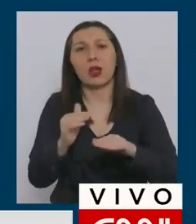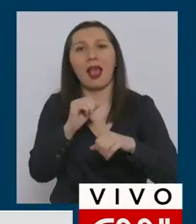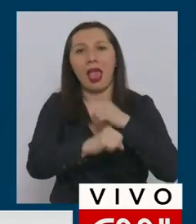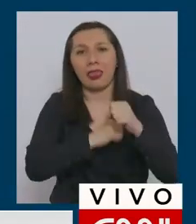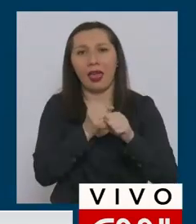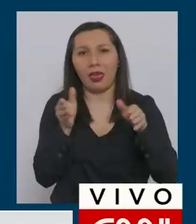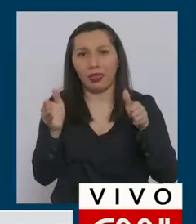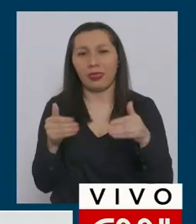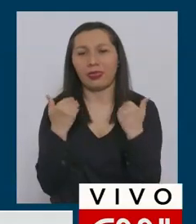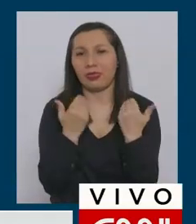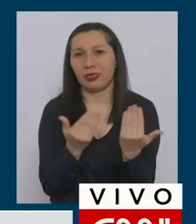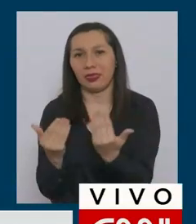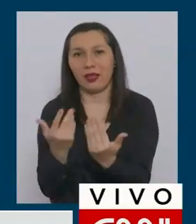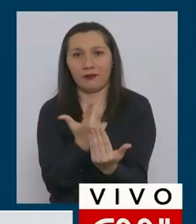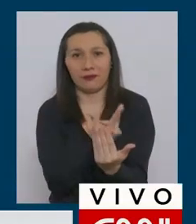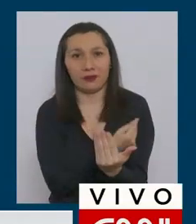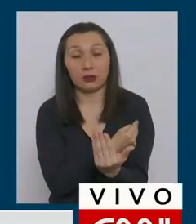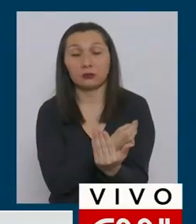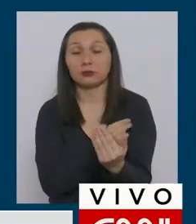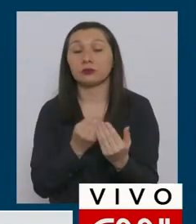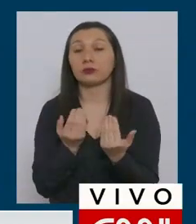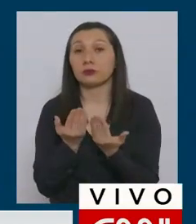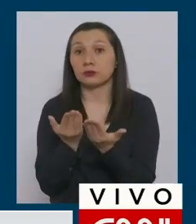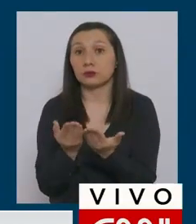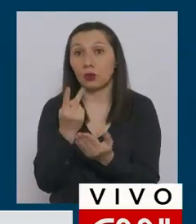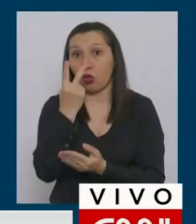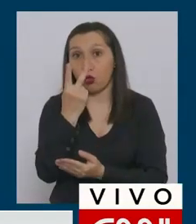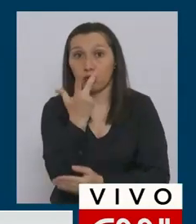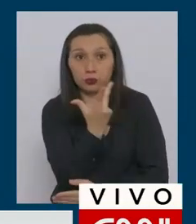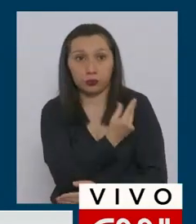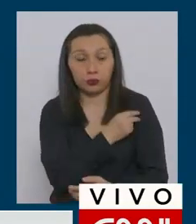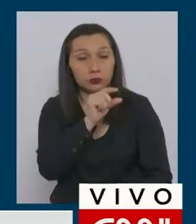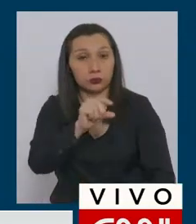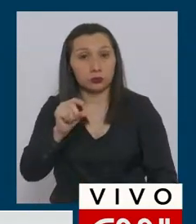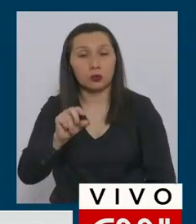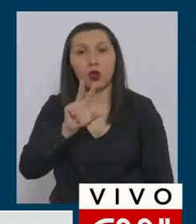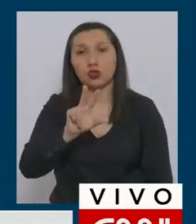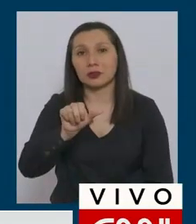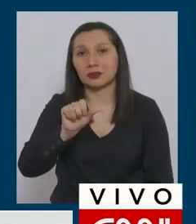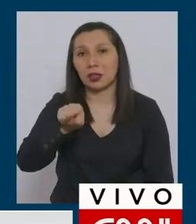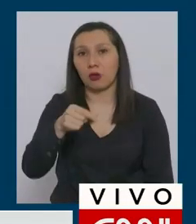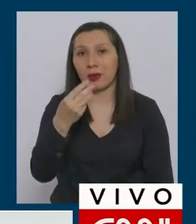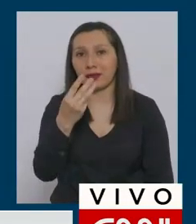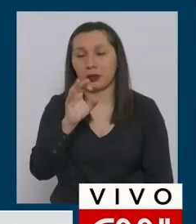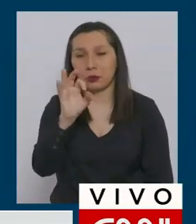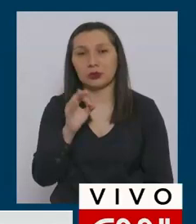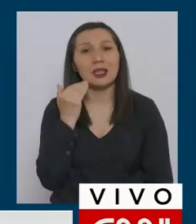años, un grupo que al comienzo de la campaña de vacunación iniciada en febrero